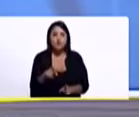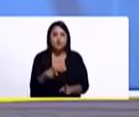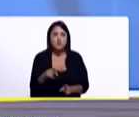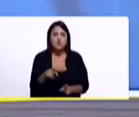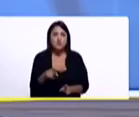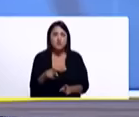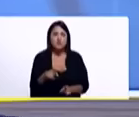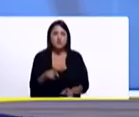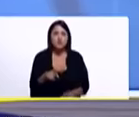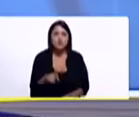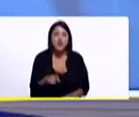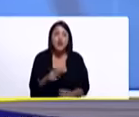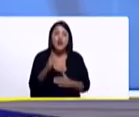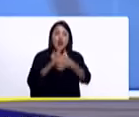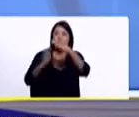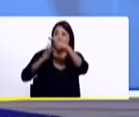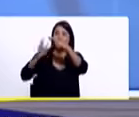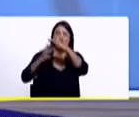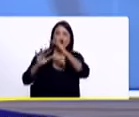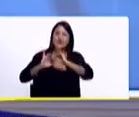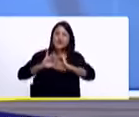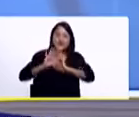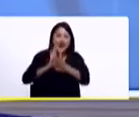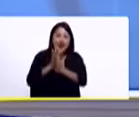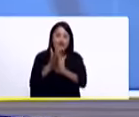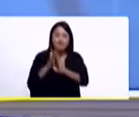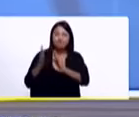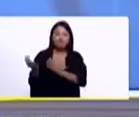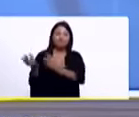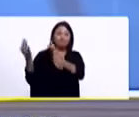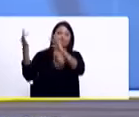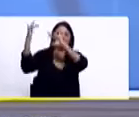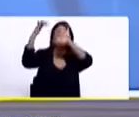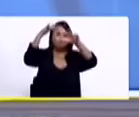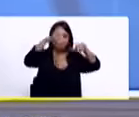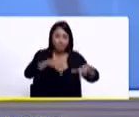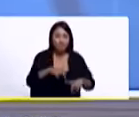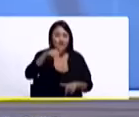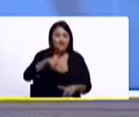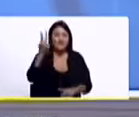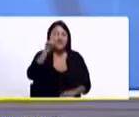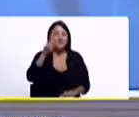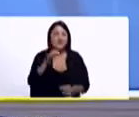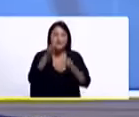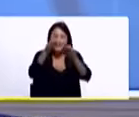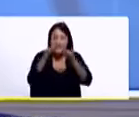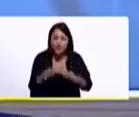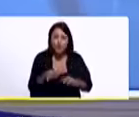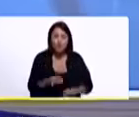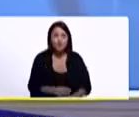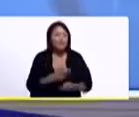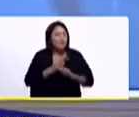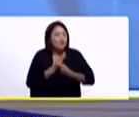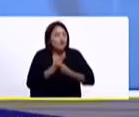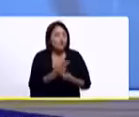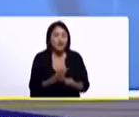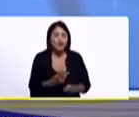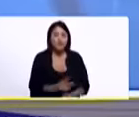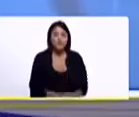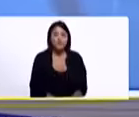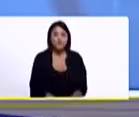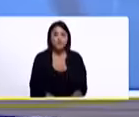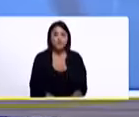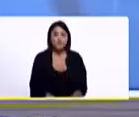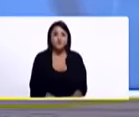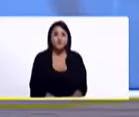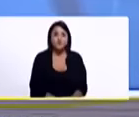las corrientes migratorias y regresamos felizmente y de manera voluntaria a los venezolanos y venezolanas